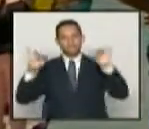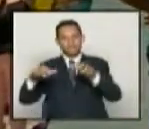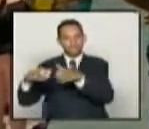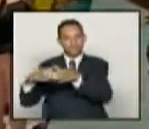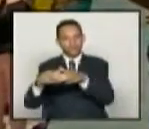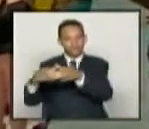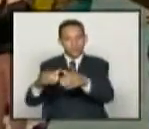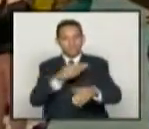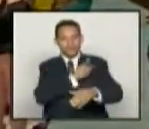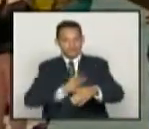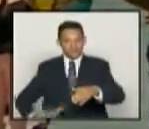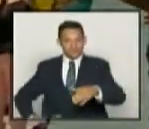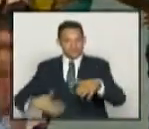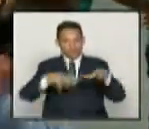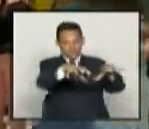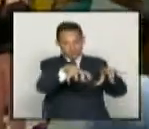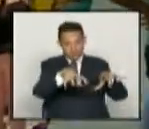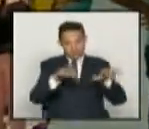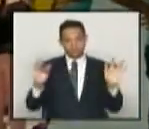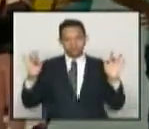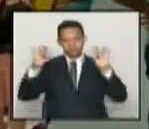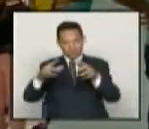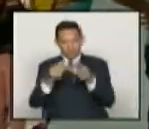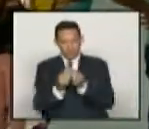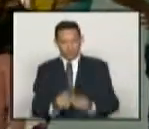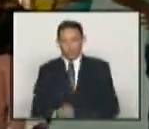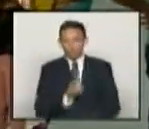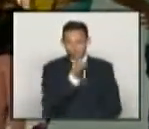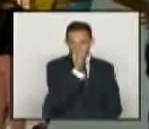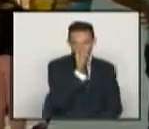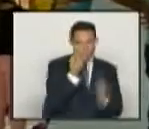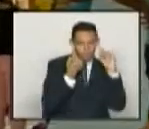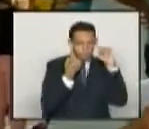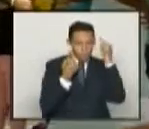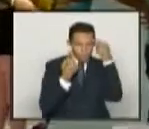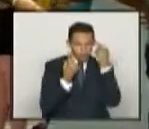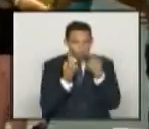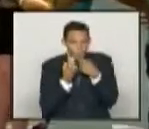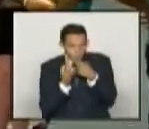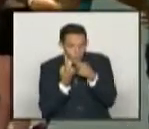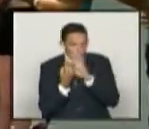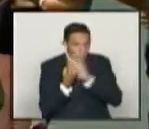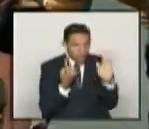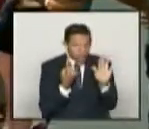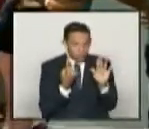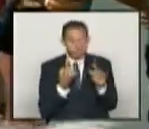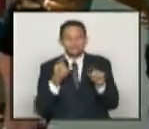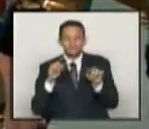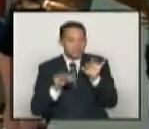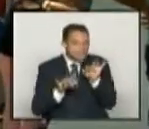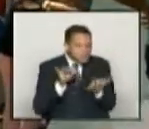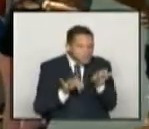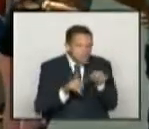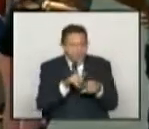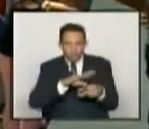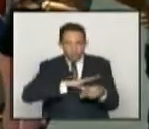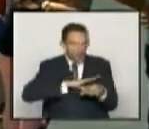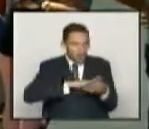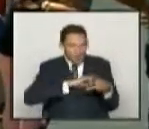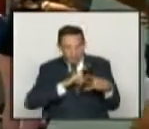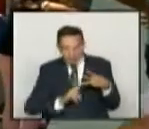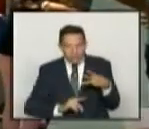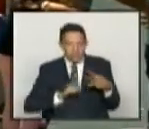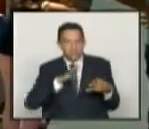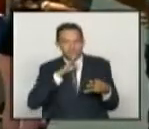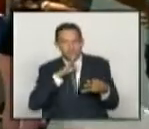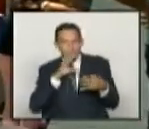Asamblea, porque esto no es un trabajo ni del gobernador, ni de los secretarios, ni del alcalde,